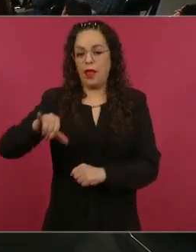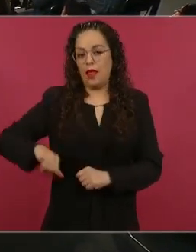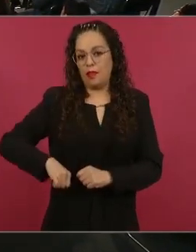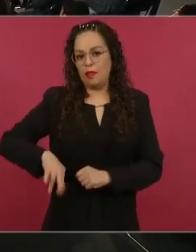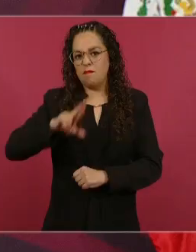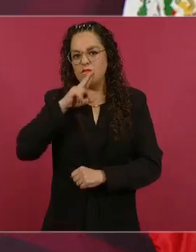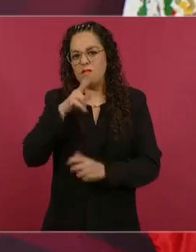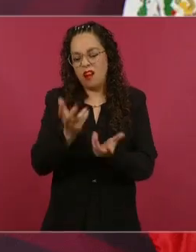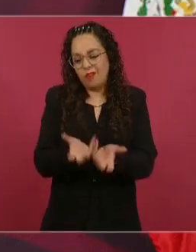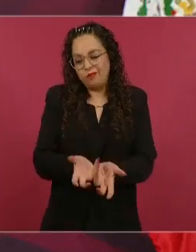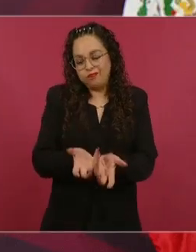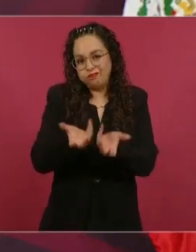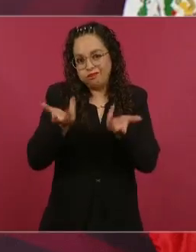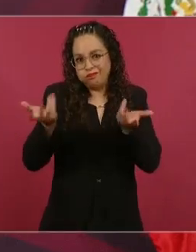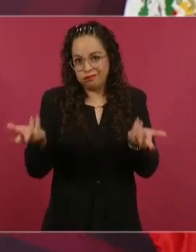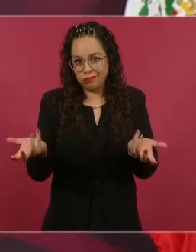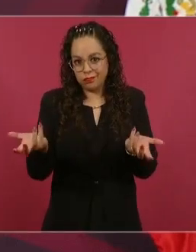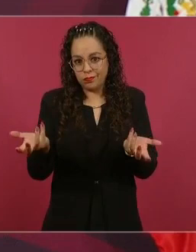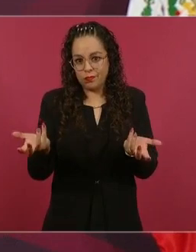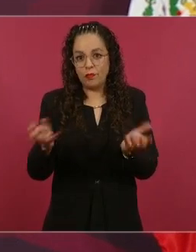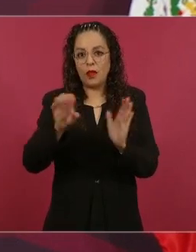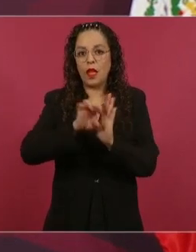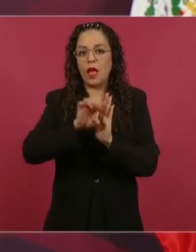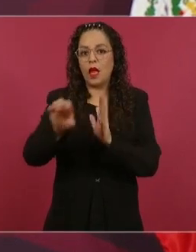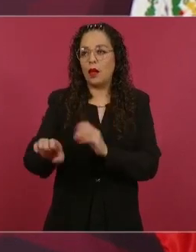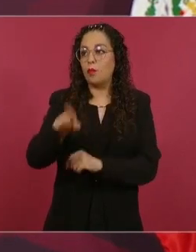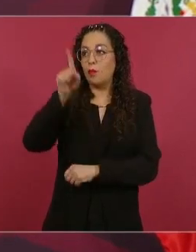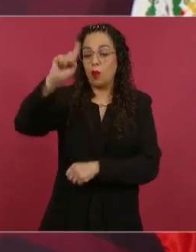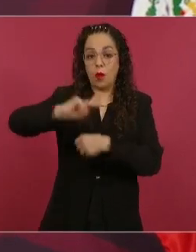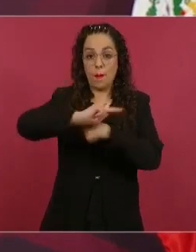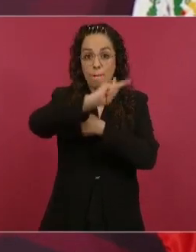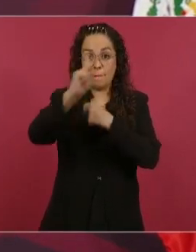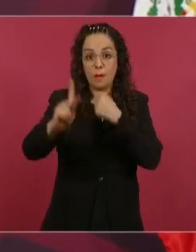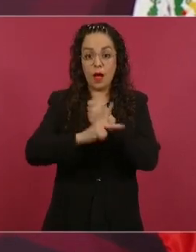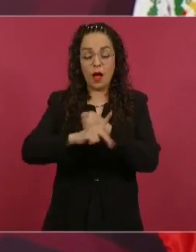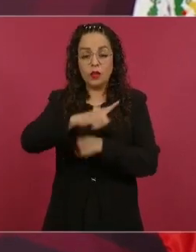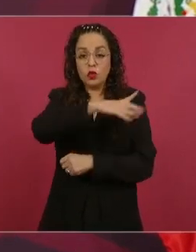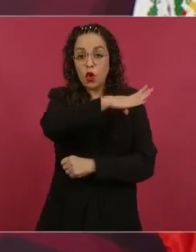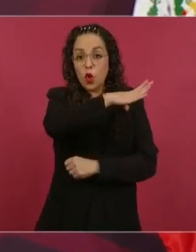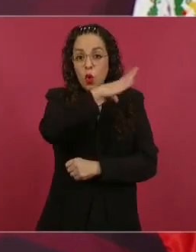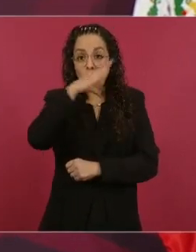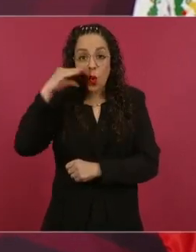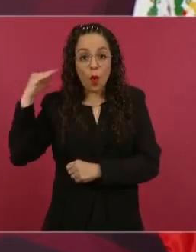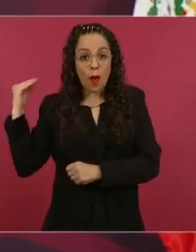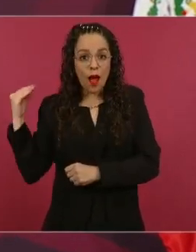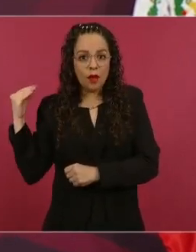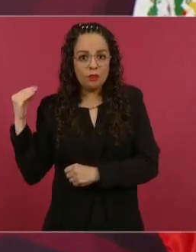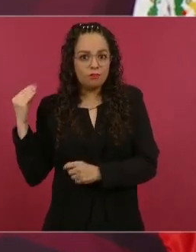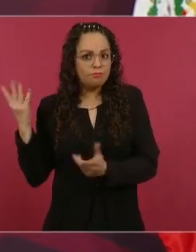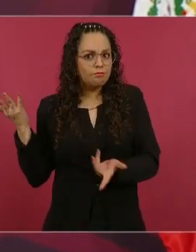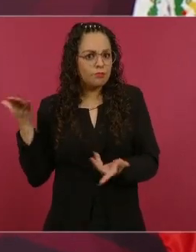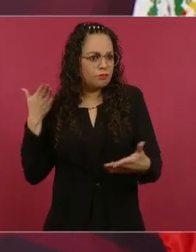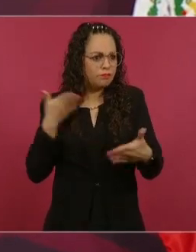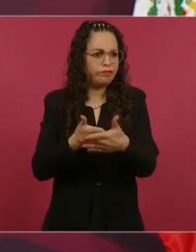Es como el caso del bloqueo a Cuba. ¿Quiénes lo han promovido?